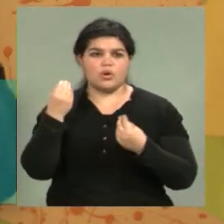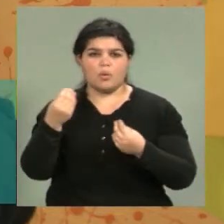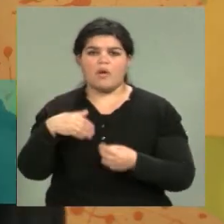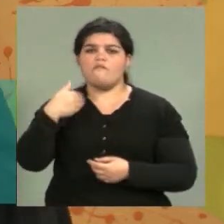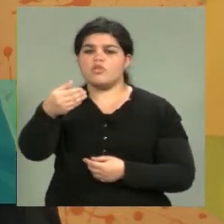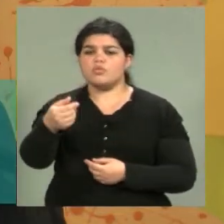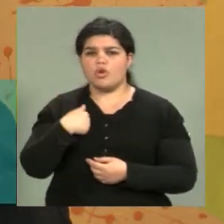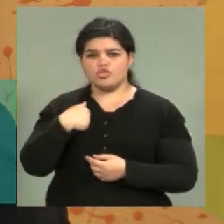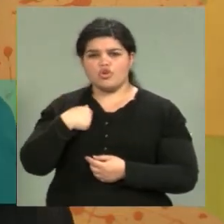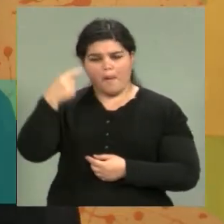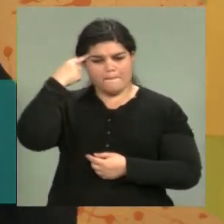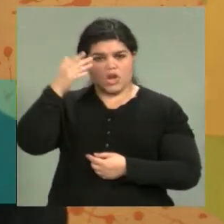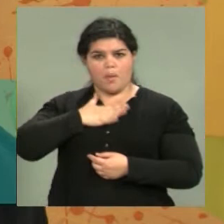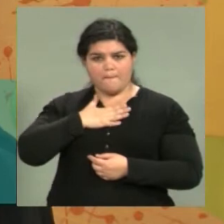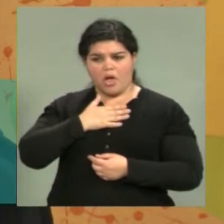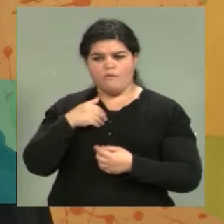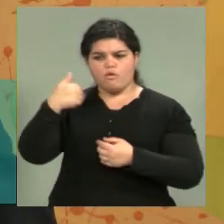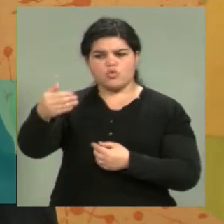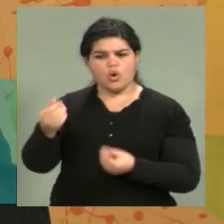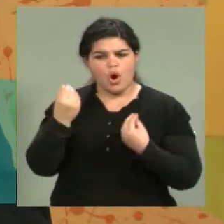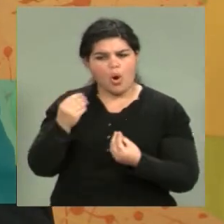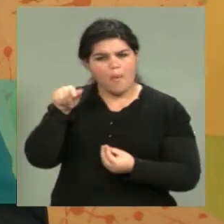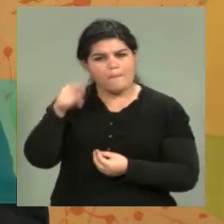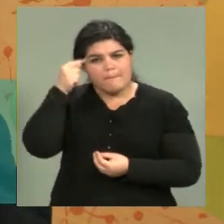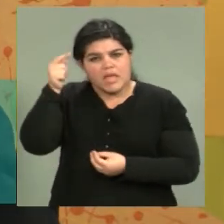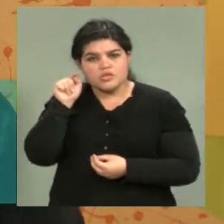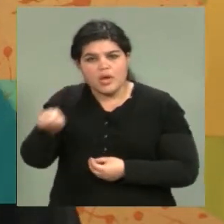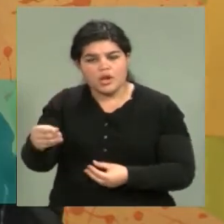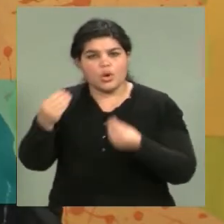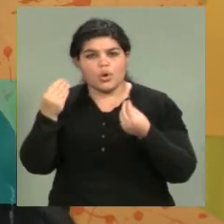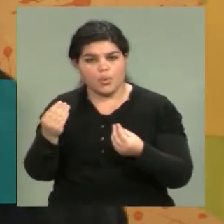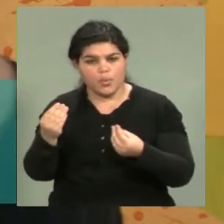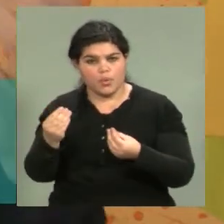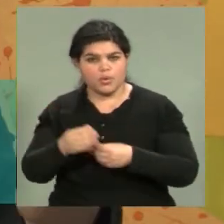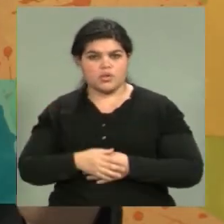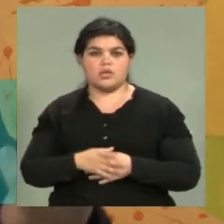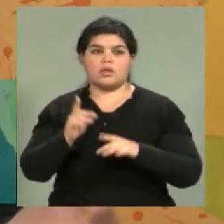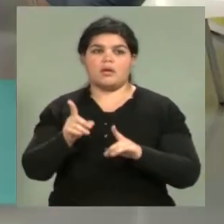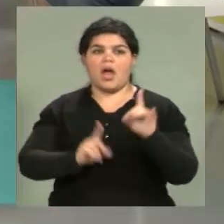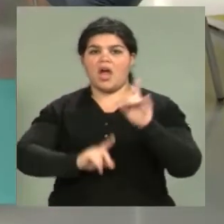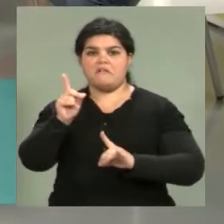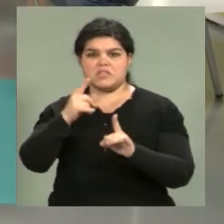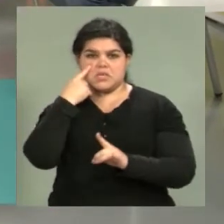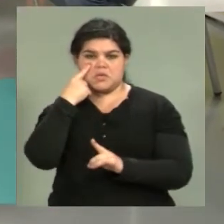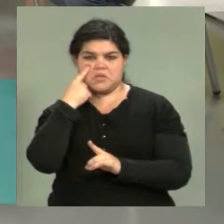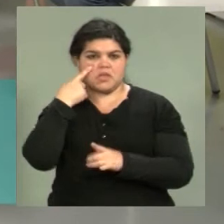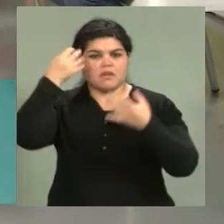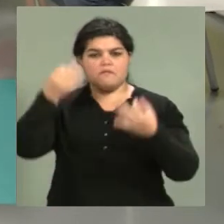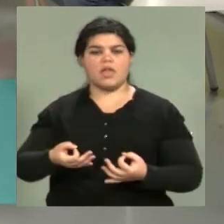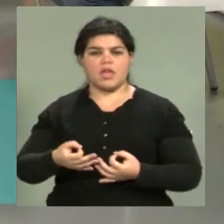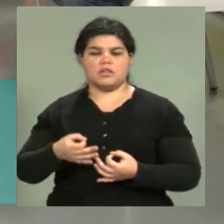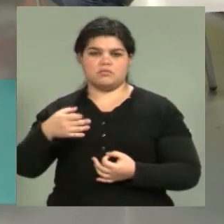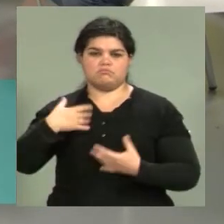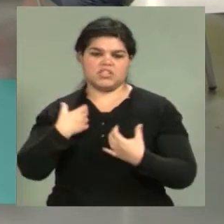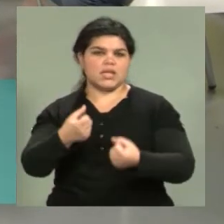proyecto en el otro, o sea, lo que creo yo que le pasa al otro en esas condiciones. Y aparte uno lo dice a veces de la plenitud de la salud, dice, por ejemplo,